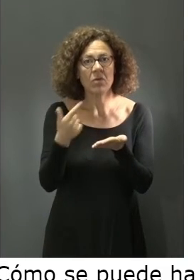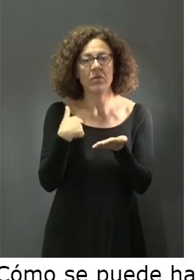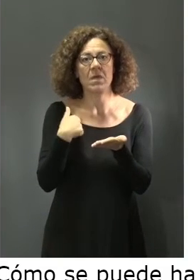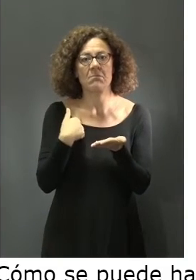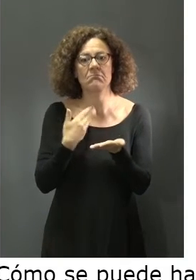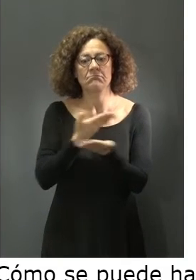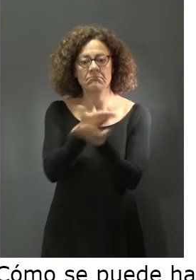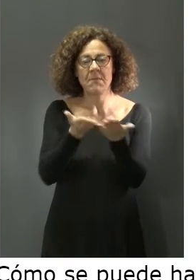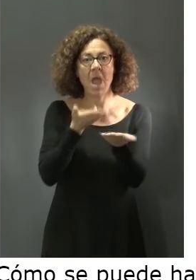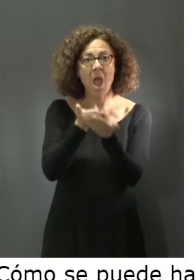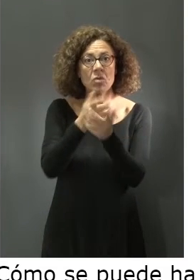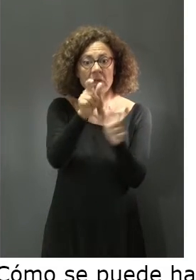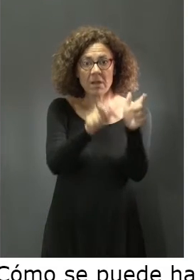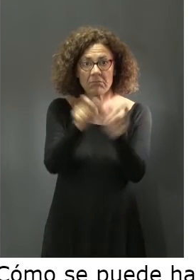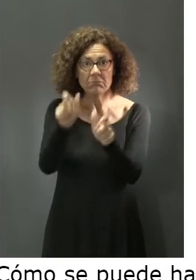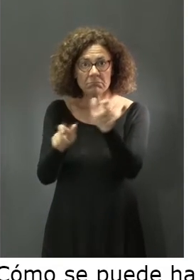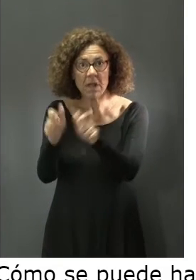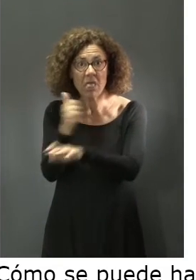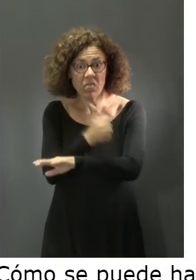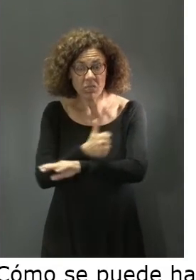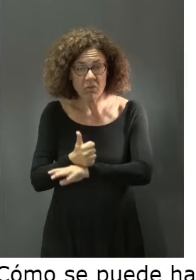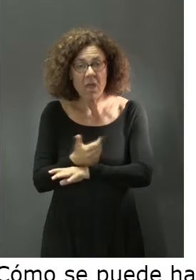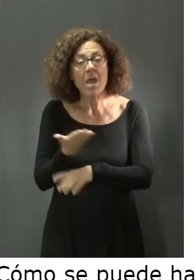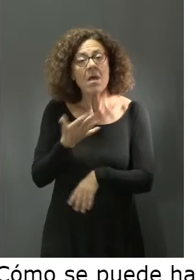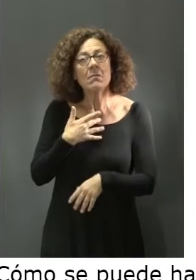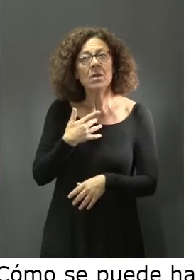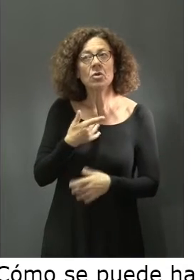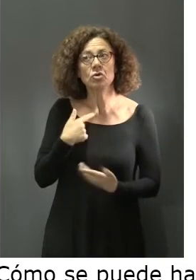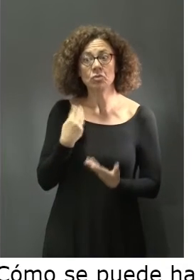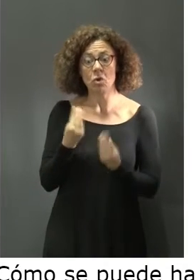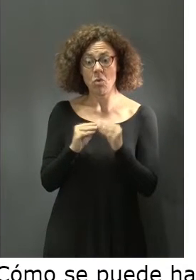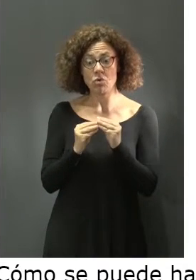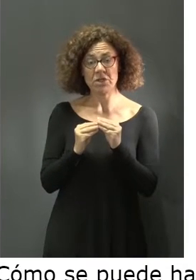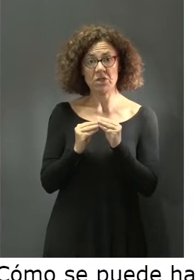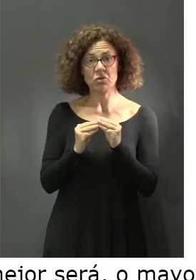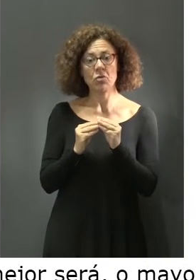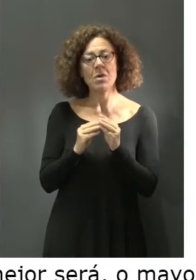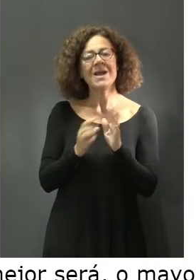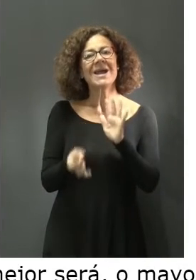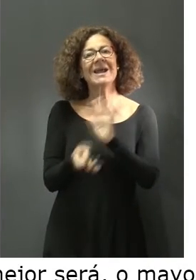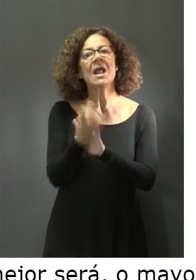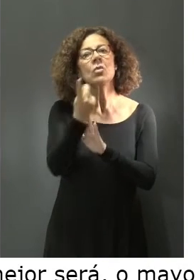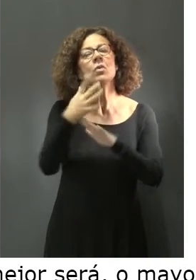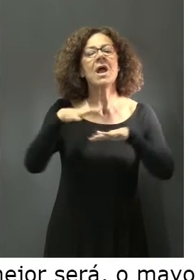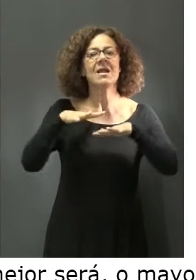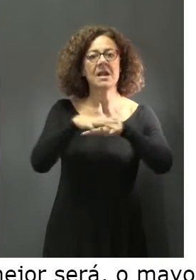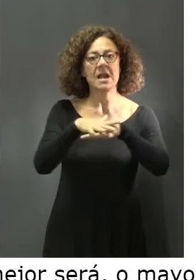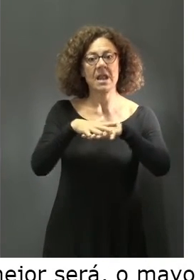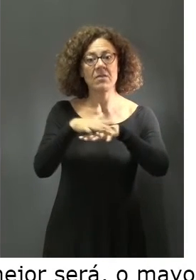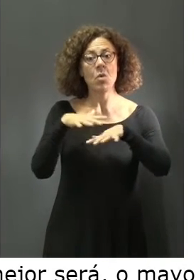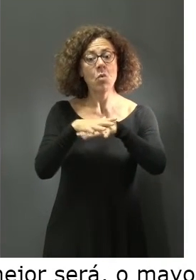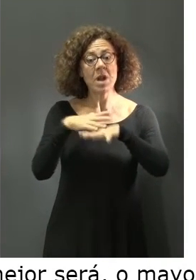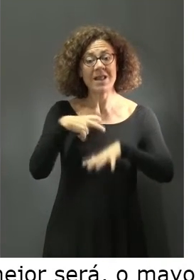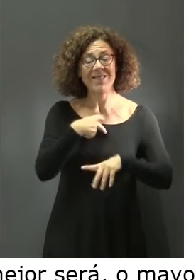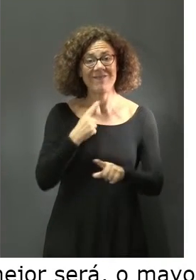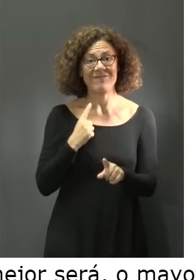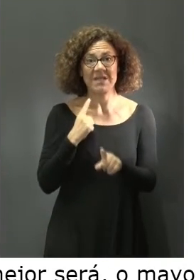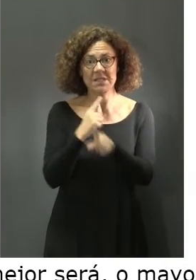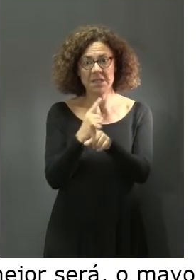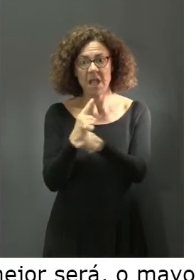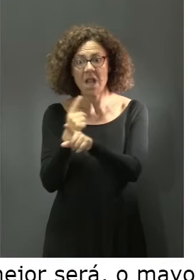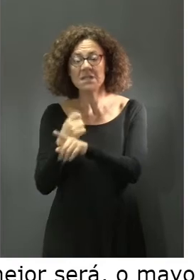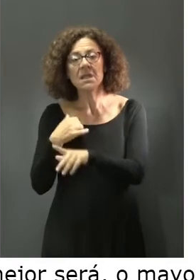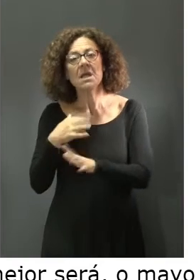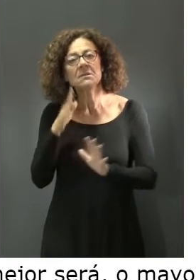el ciudadano, hacia la ciudadanía, y nos hemos constituido formando una red de fiscales que